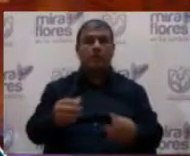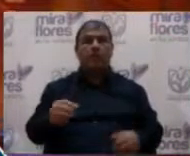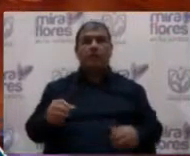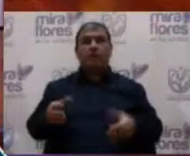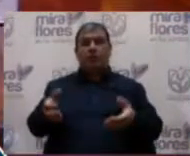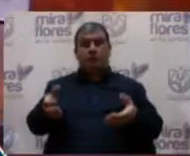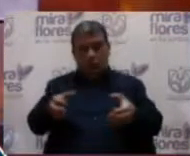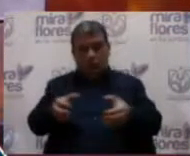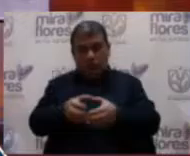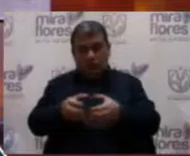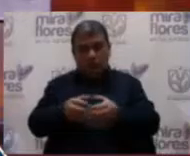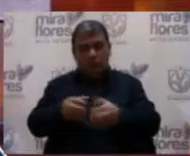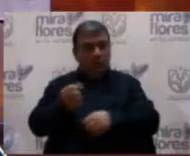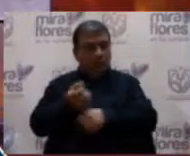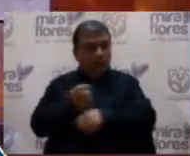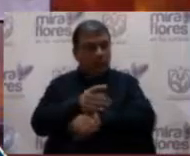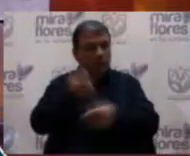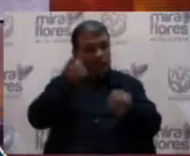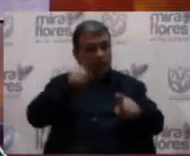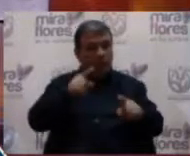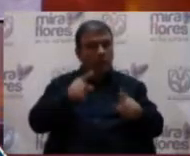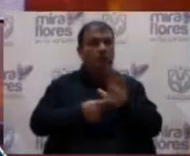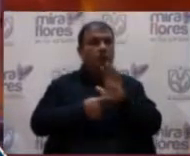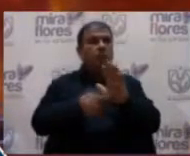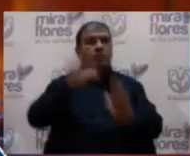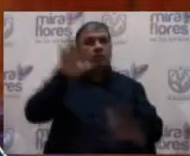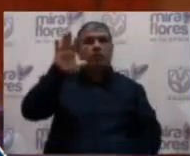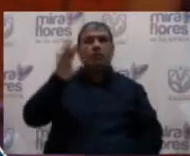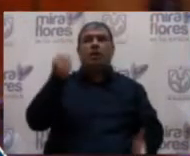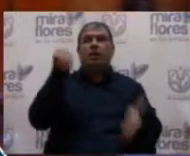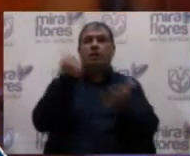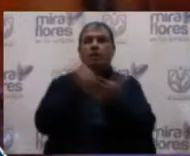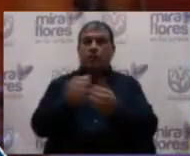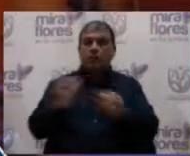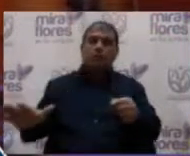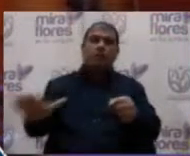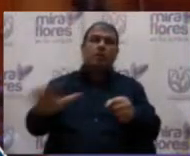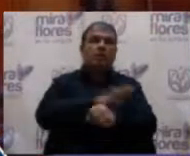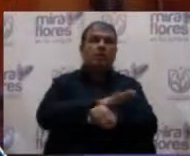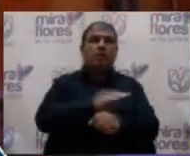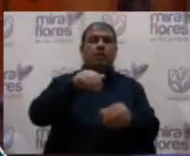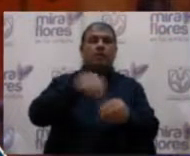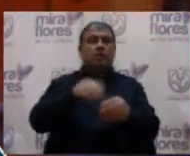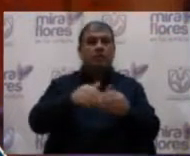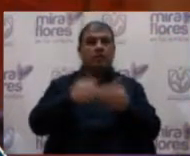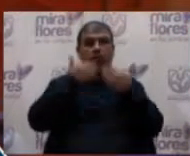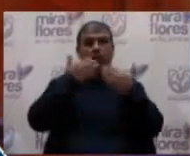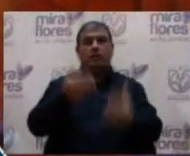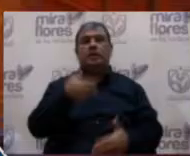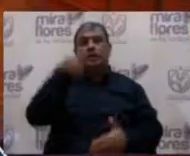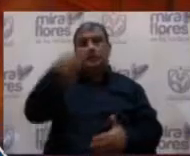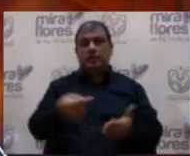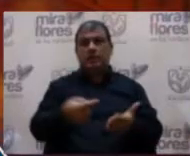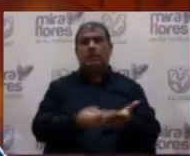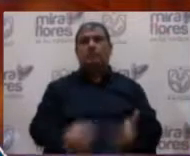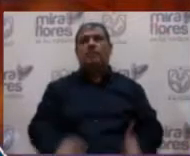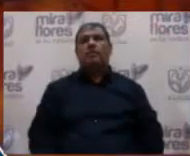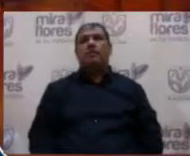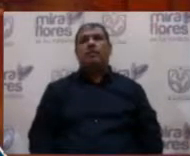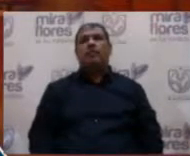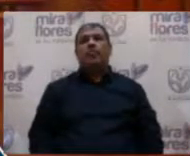Consejo que estén a favor, si no se expresa la señal de conformidad. Se ha aprobado por unanimidad de votos. Muchísimas gracias. Vamos al siguiente punto, por